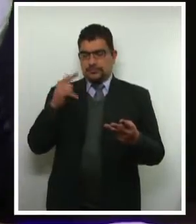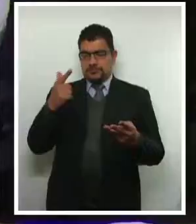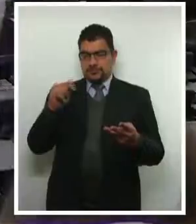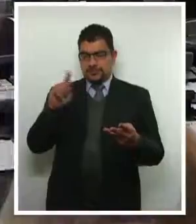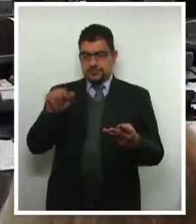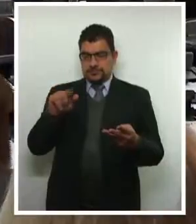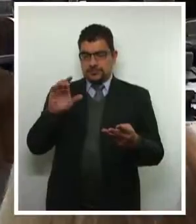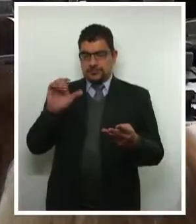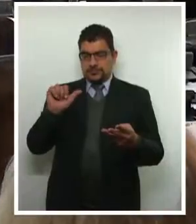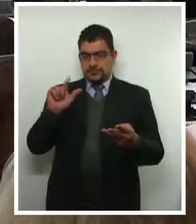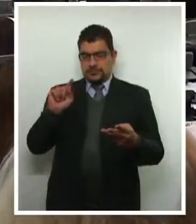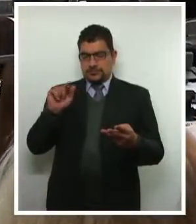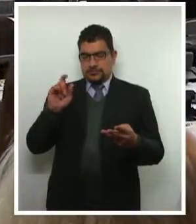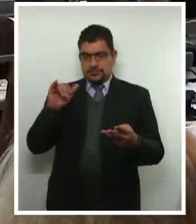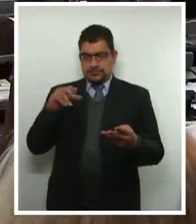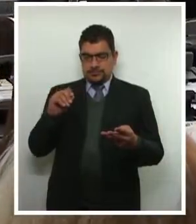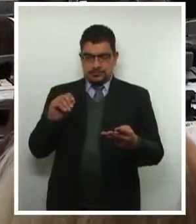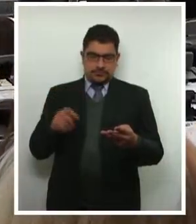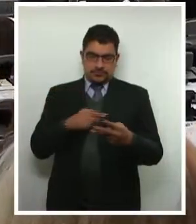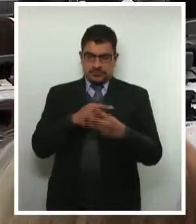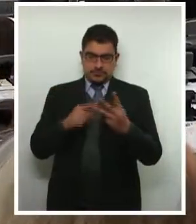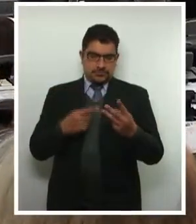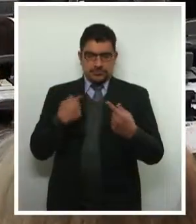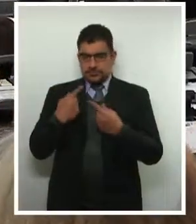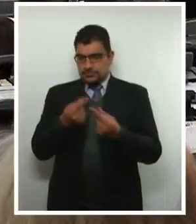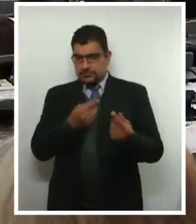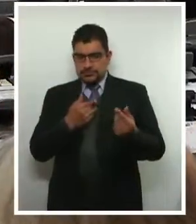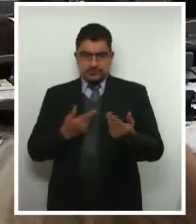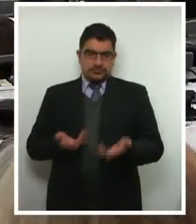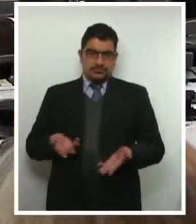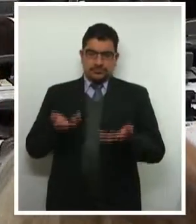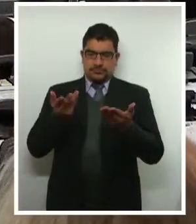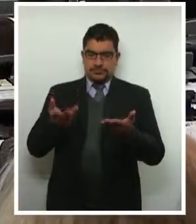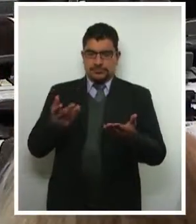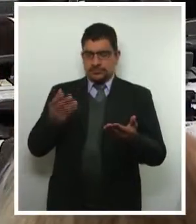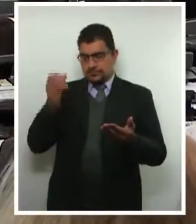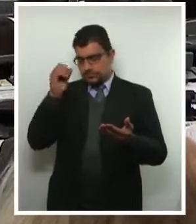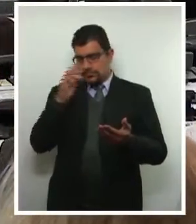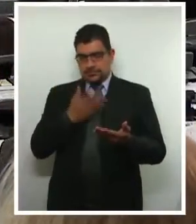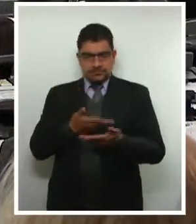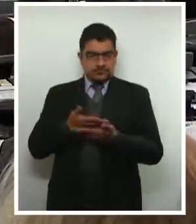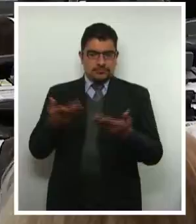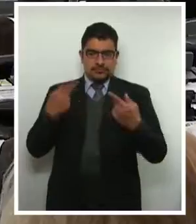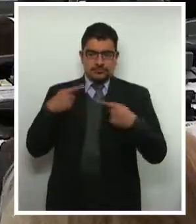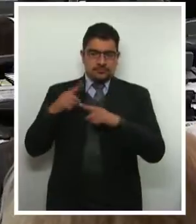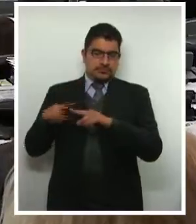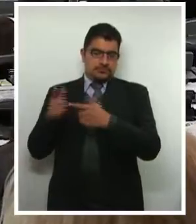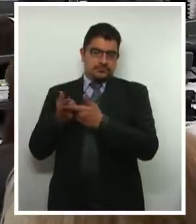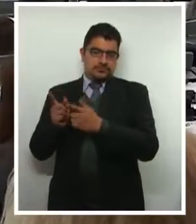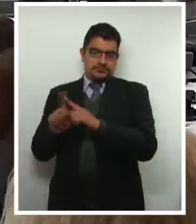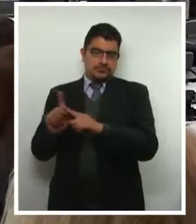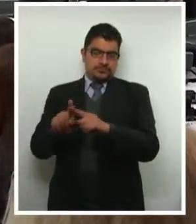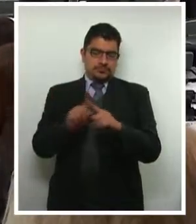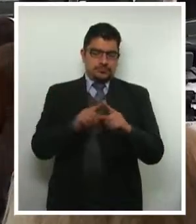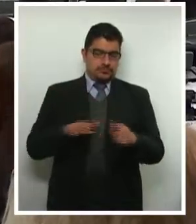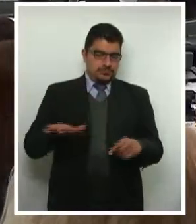Dimas. Y así garantizamos la representación y la opinión de todos los grupos parlamentarios.